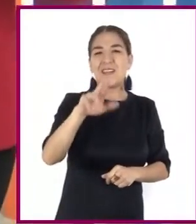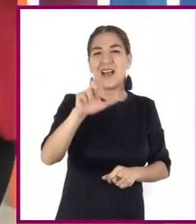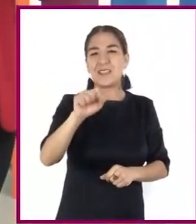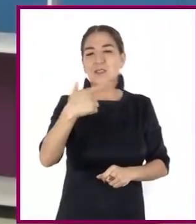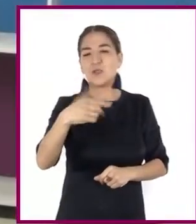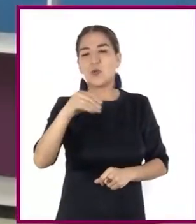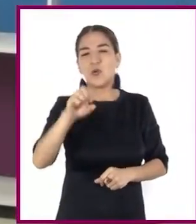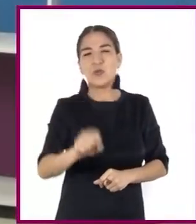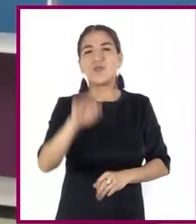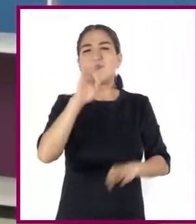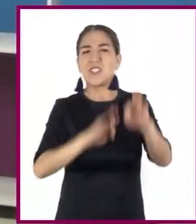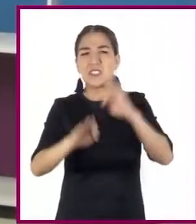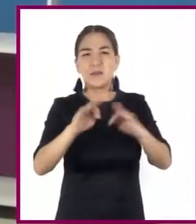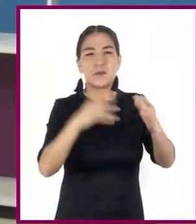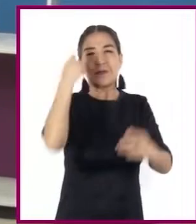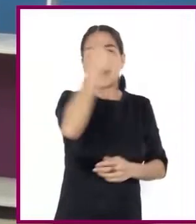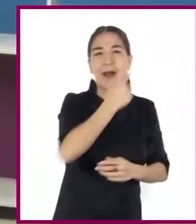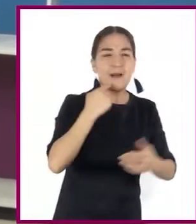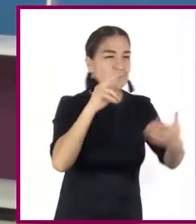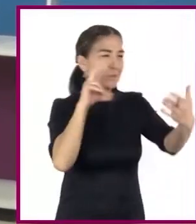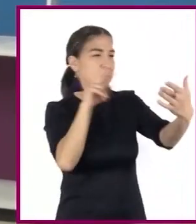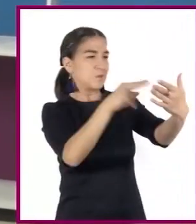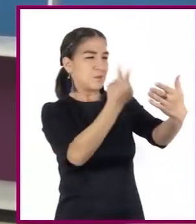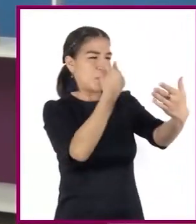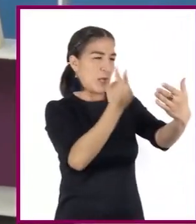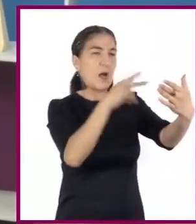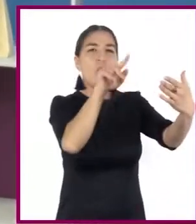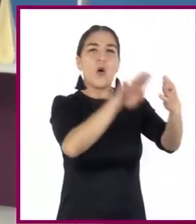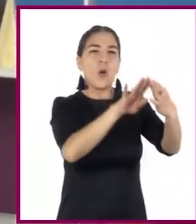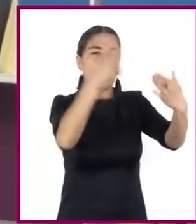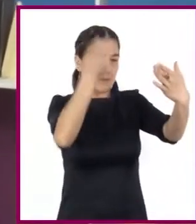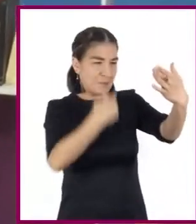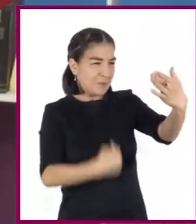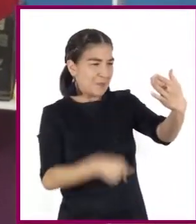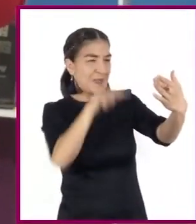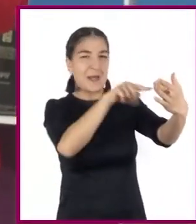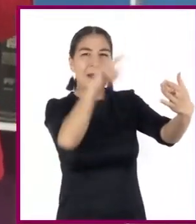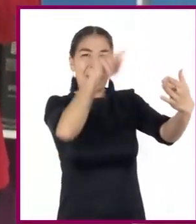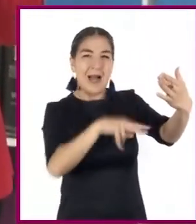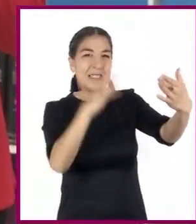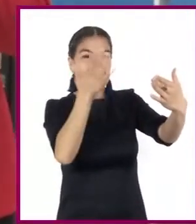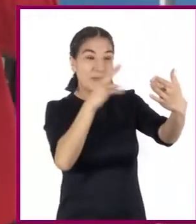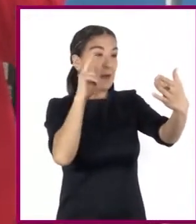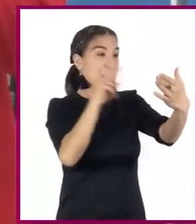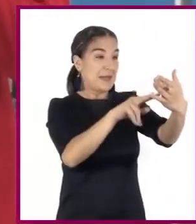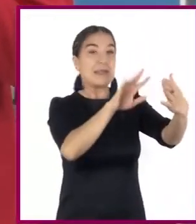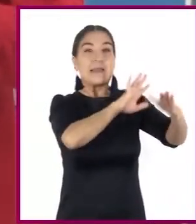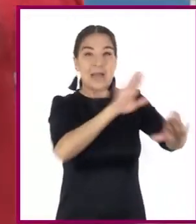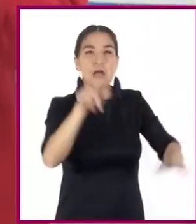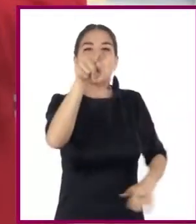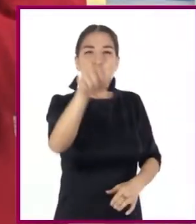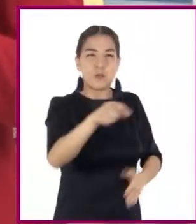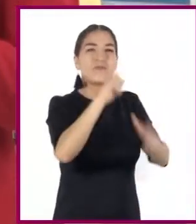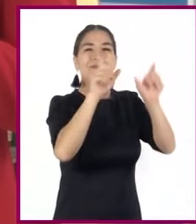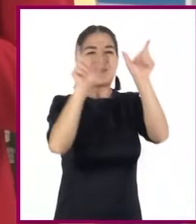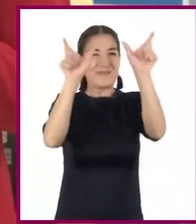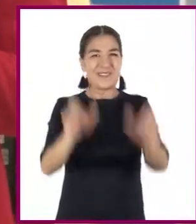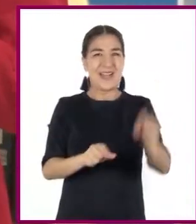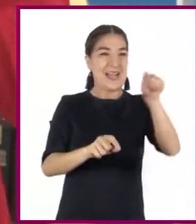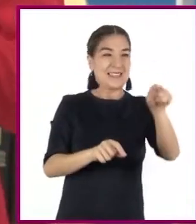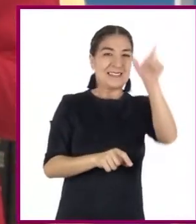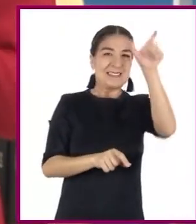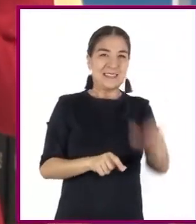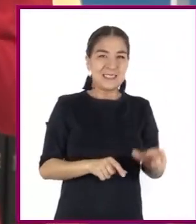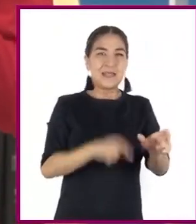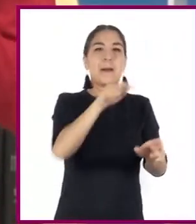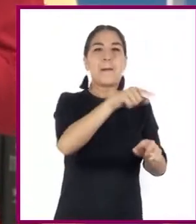Nayeli. Una vez que vieron o sintieron sus cualidades físicas, escriban en forma de lista sus características